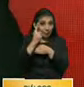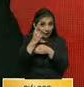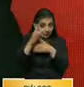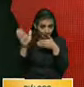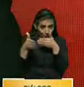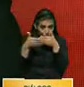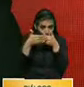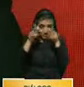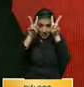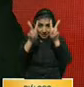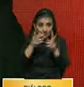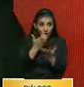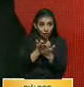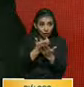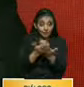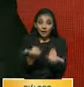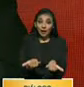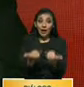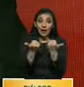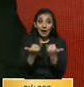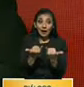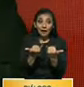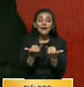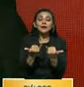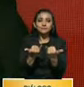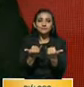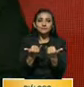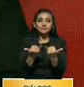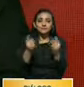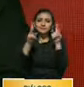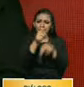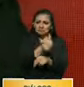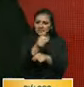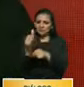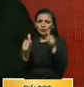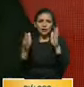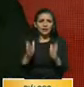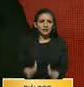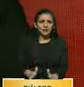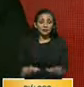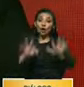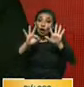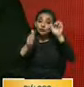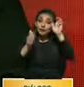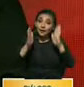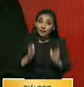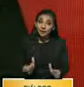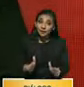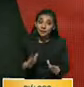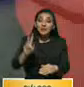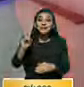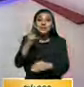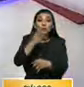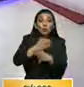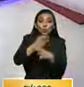ronda del segmento económico, y vamos de inmediato a escuchar a los propios candidatos, a los 8 candidatos, una segunda ronda, porque seguramente